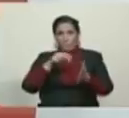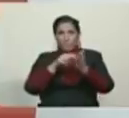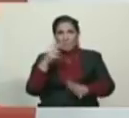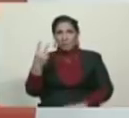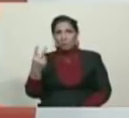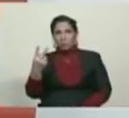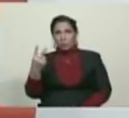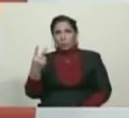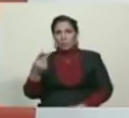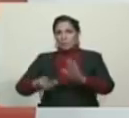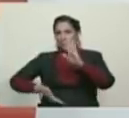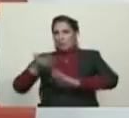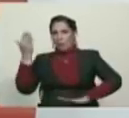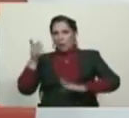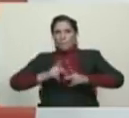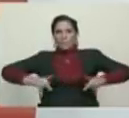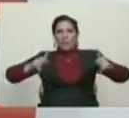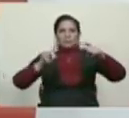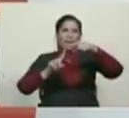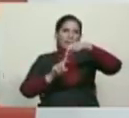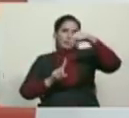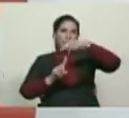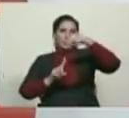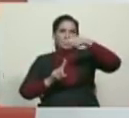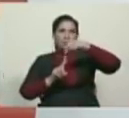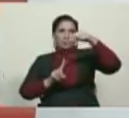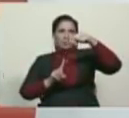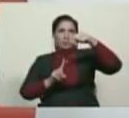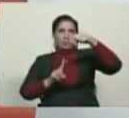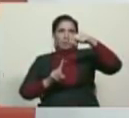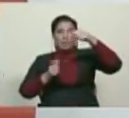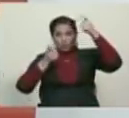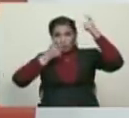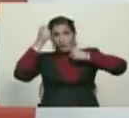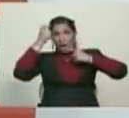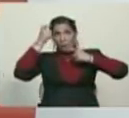fueron para Plaza Altamira y el comandante Chávez